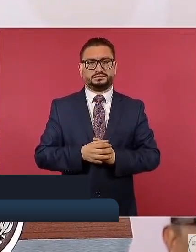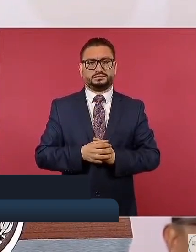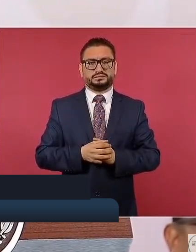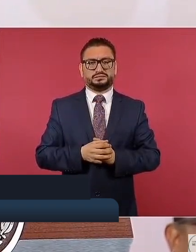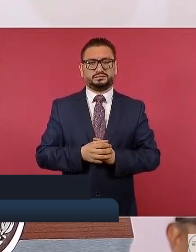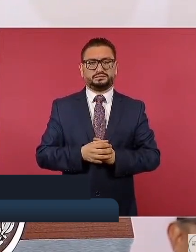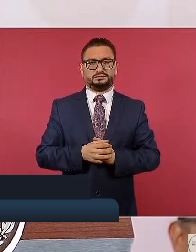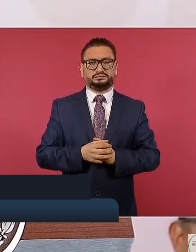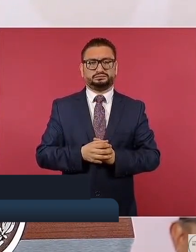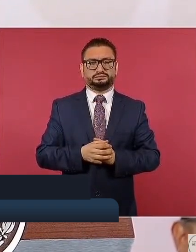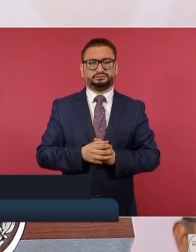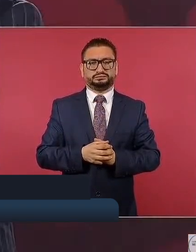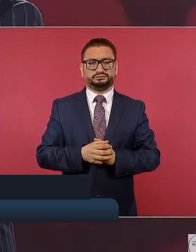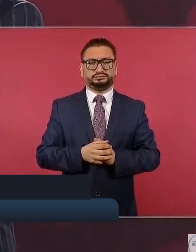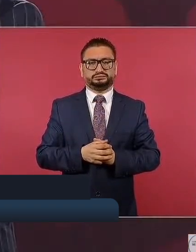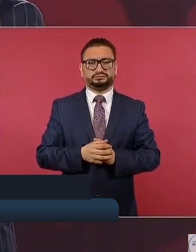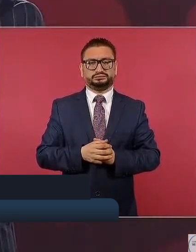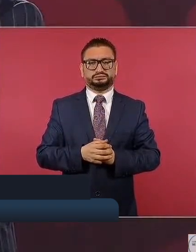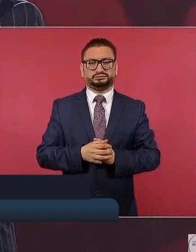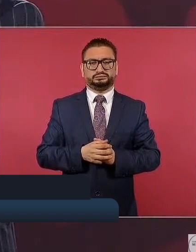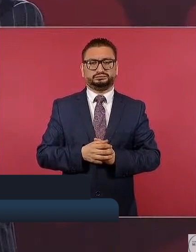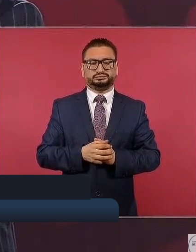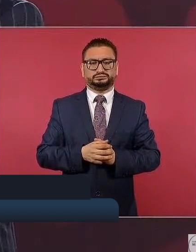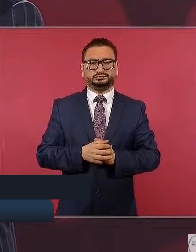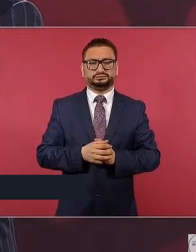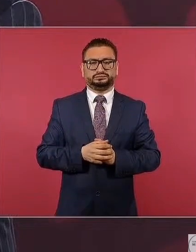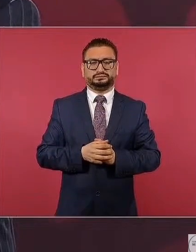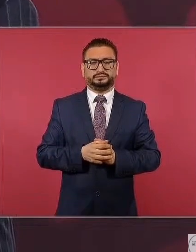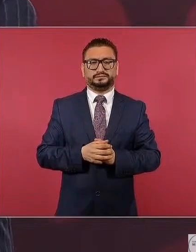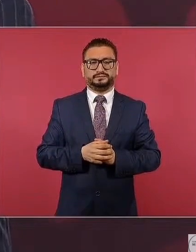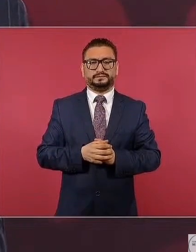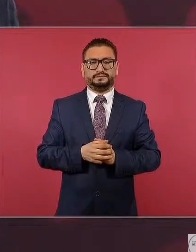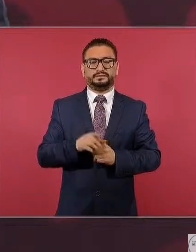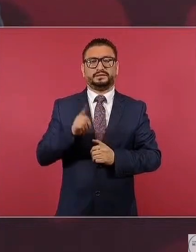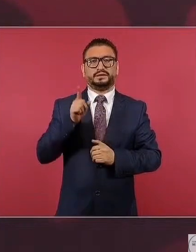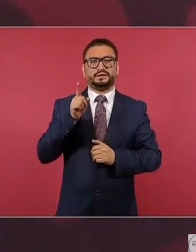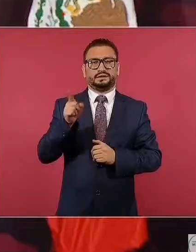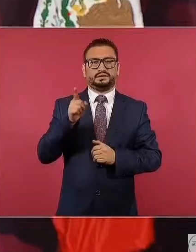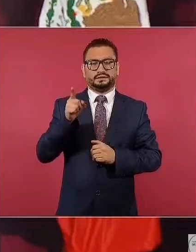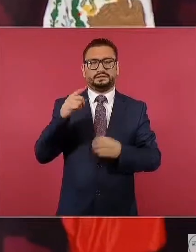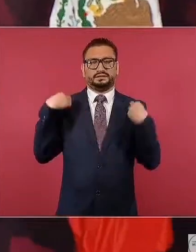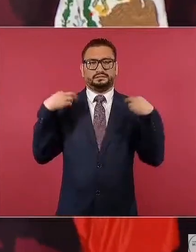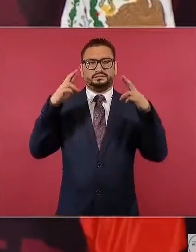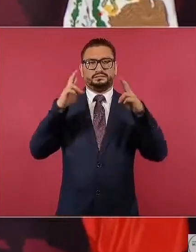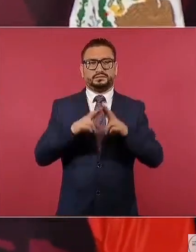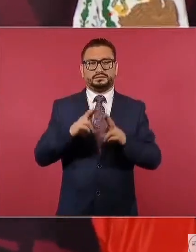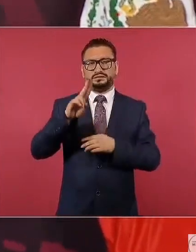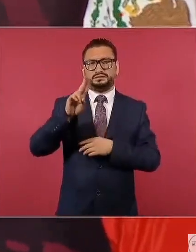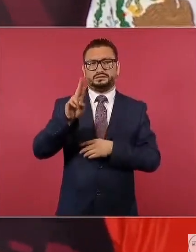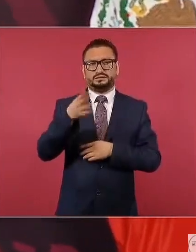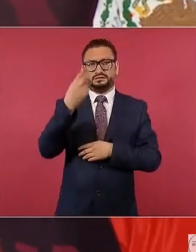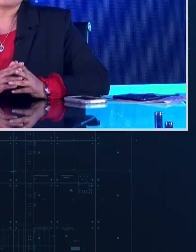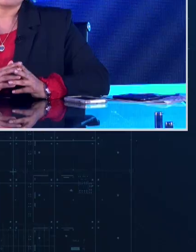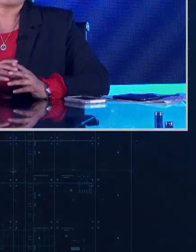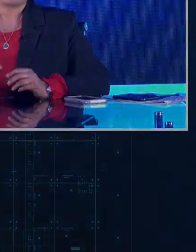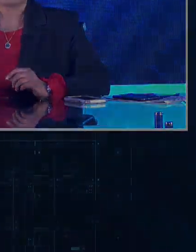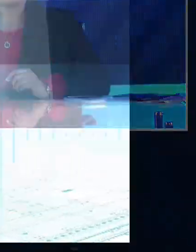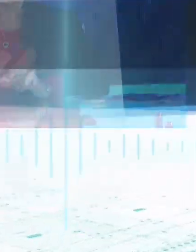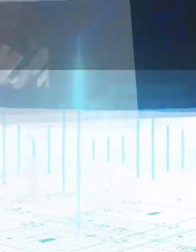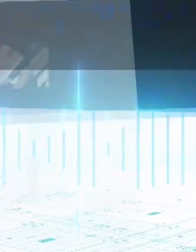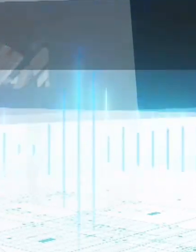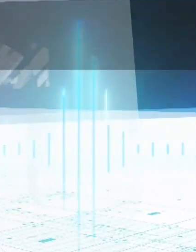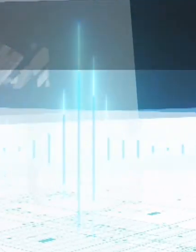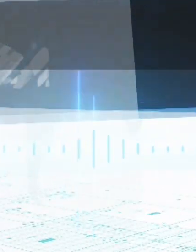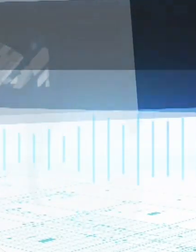los indicadores más altos desde el 2020, lo que deja en claro la aceptación que la gente tiene hacia Andrés Manuel López Obrador. Y de hecho